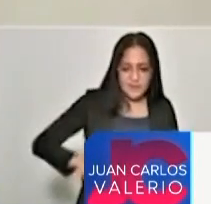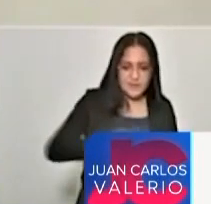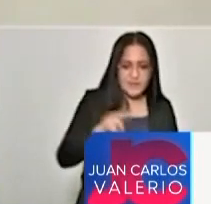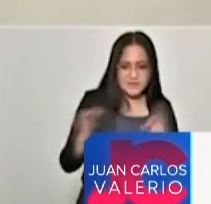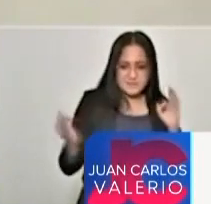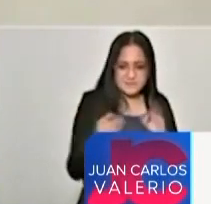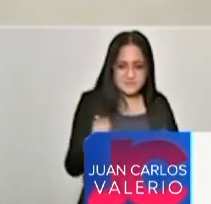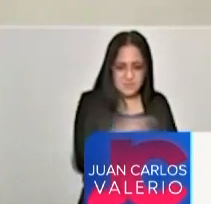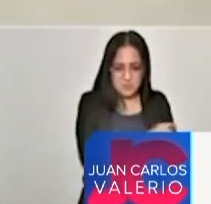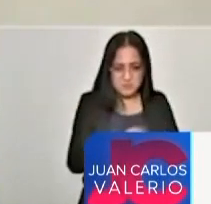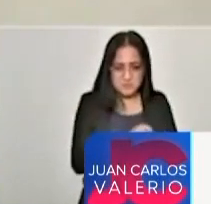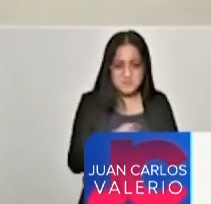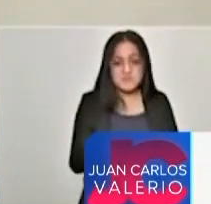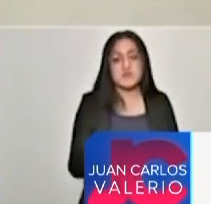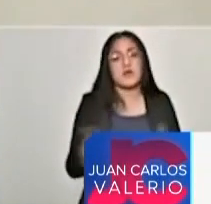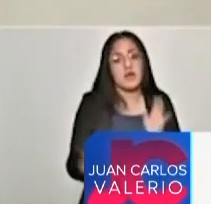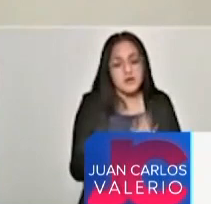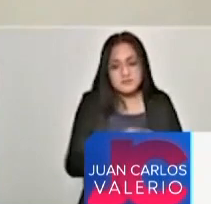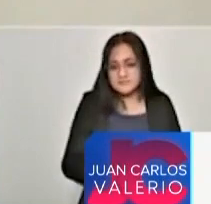en donde está prohibido